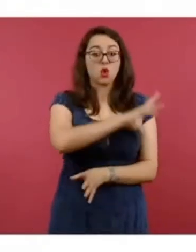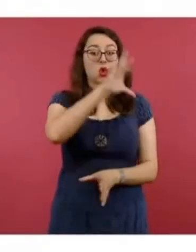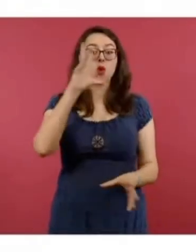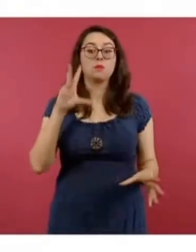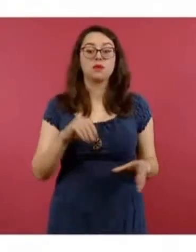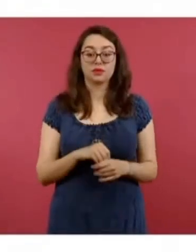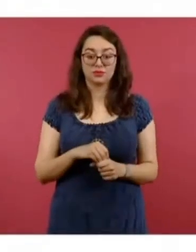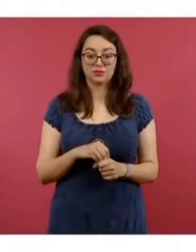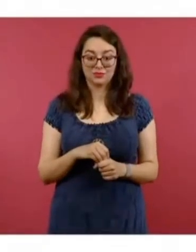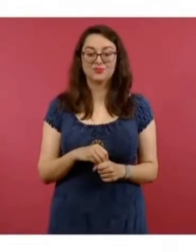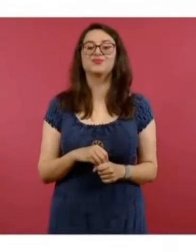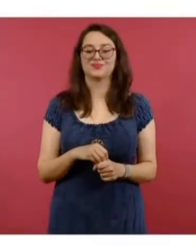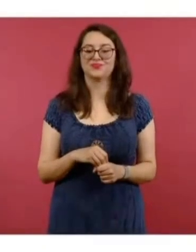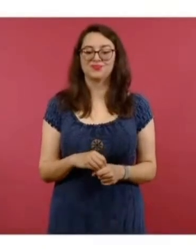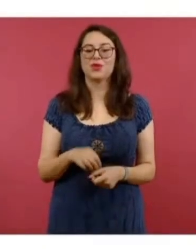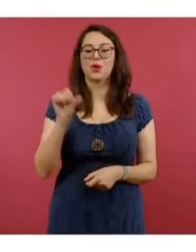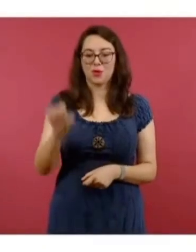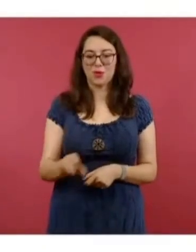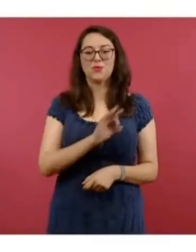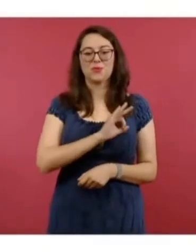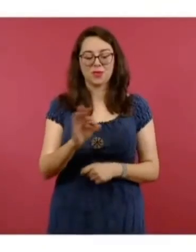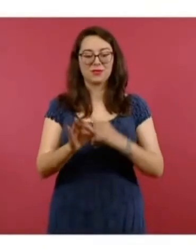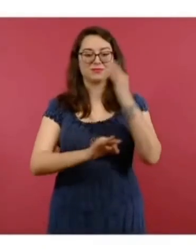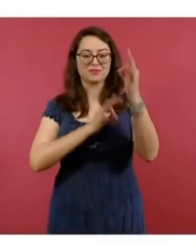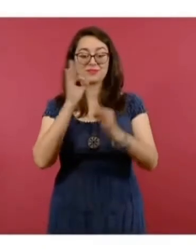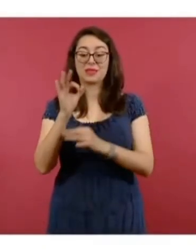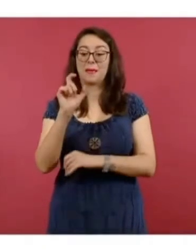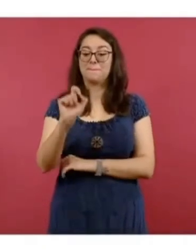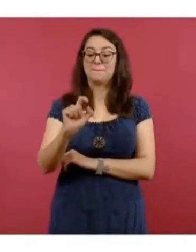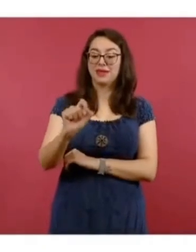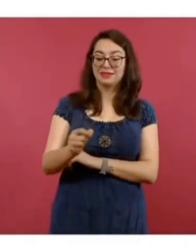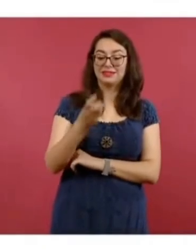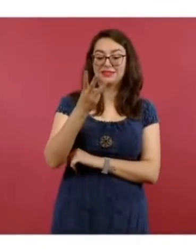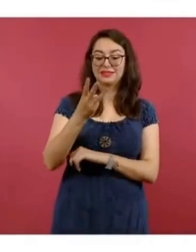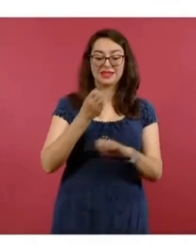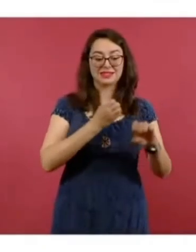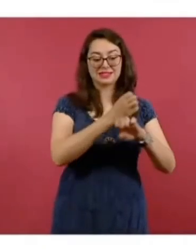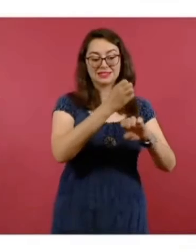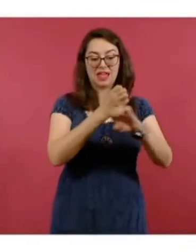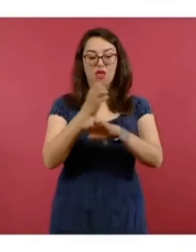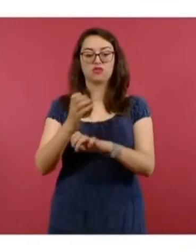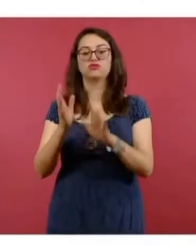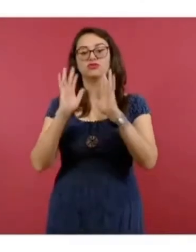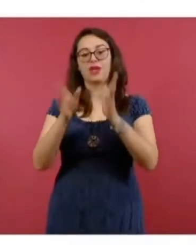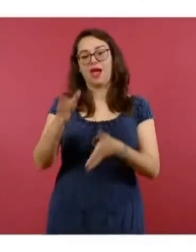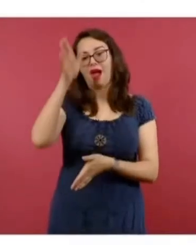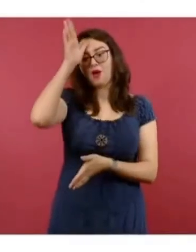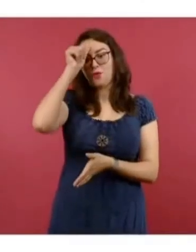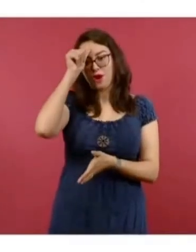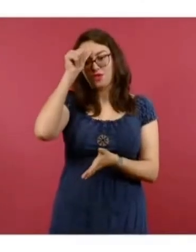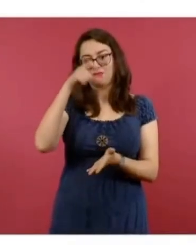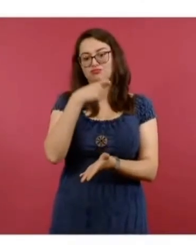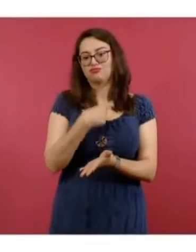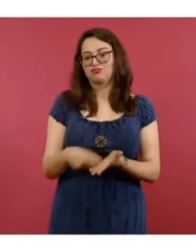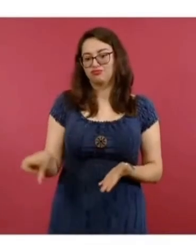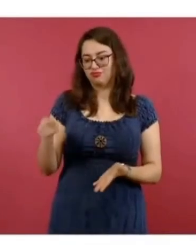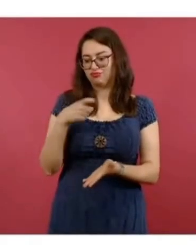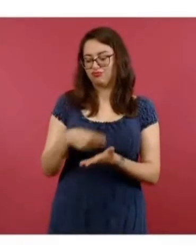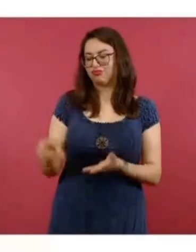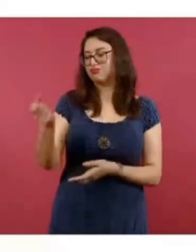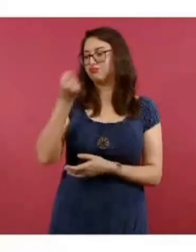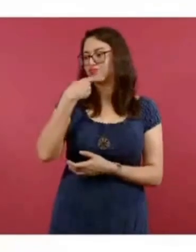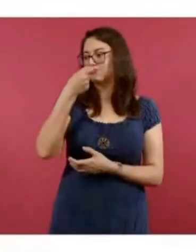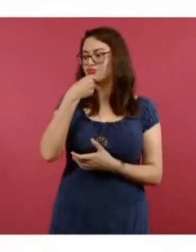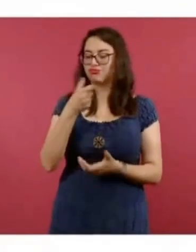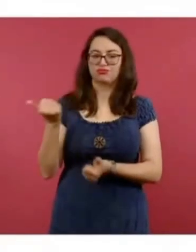gran noticia es que los 23 estados tienen firmados convenios con Birmex para que Birmex se convierta